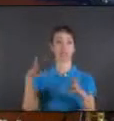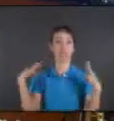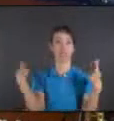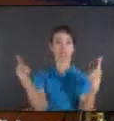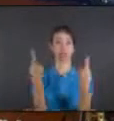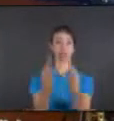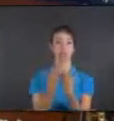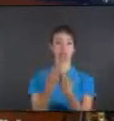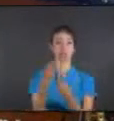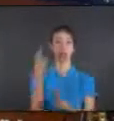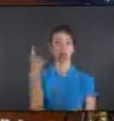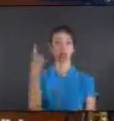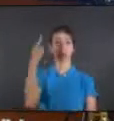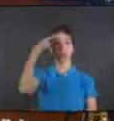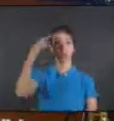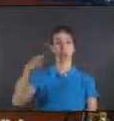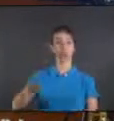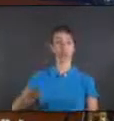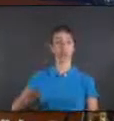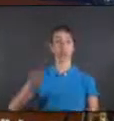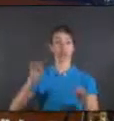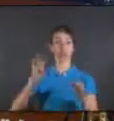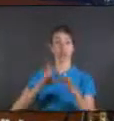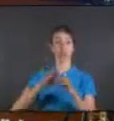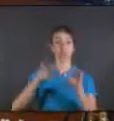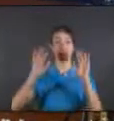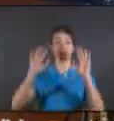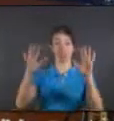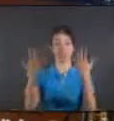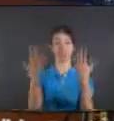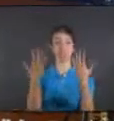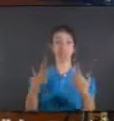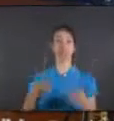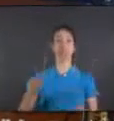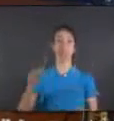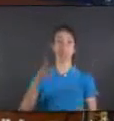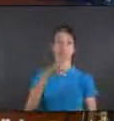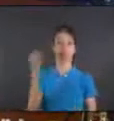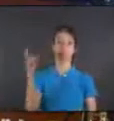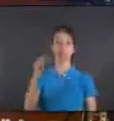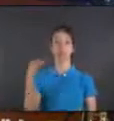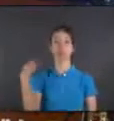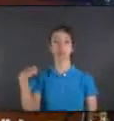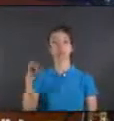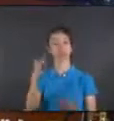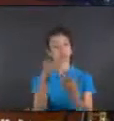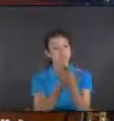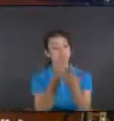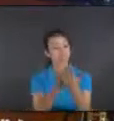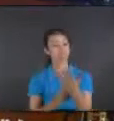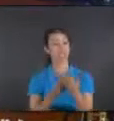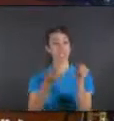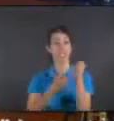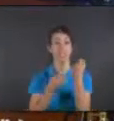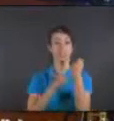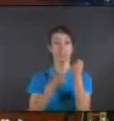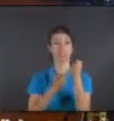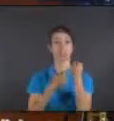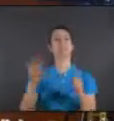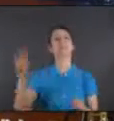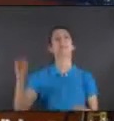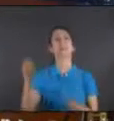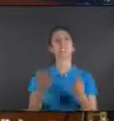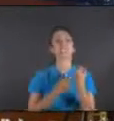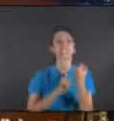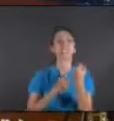paternas, todos ellos por nombre, y se reunieron el primer día del décimo mes para investigar el